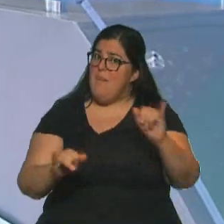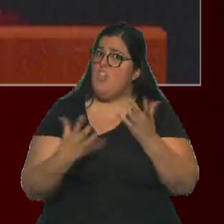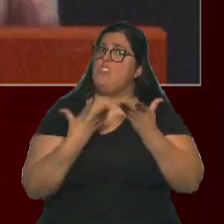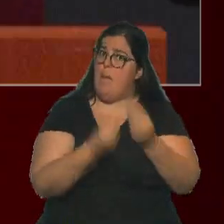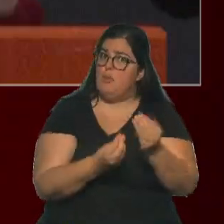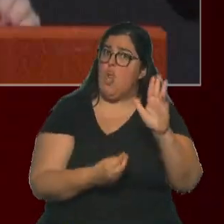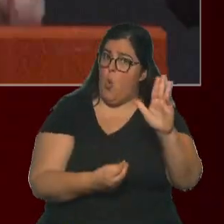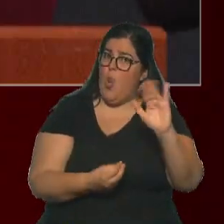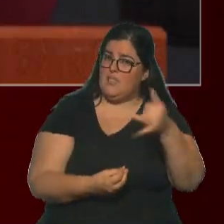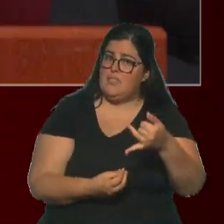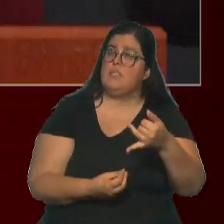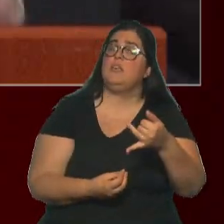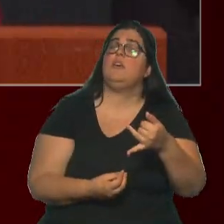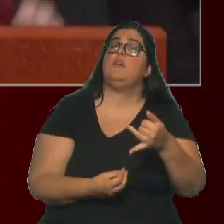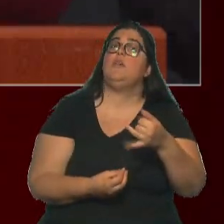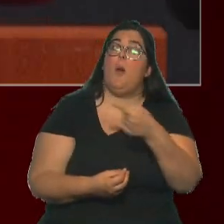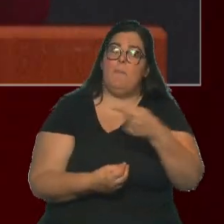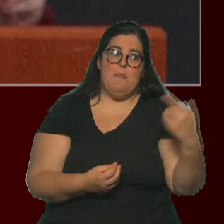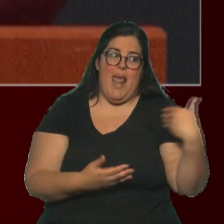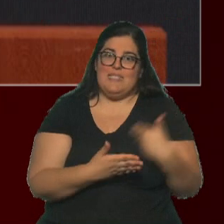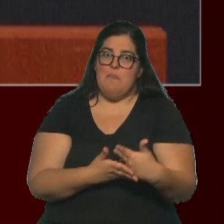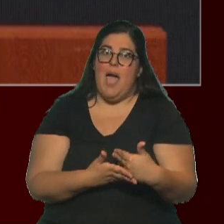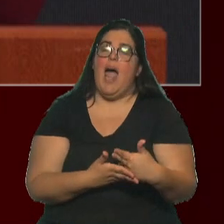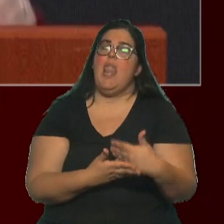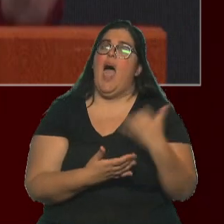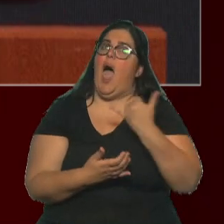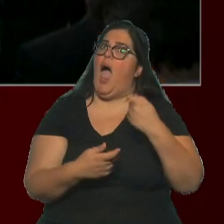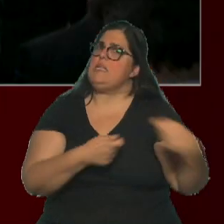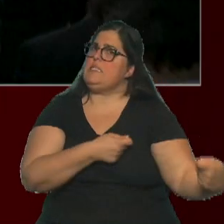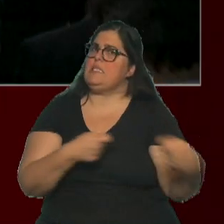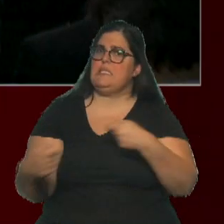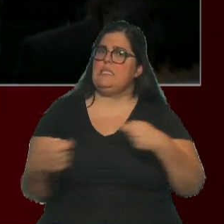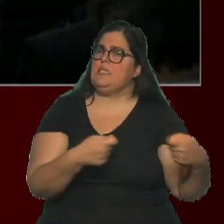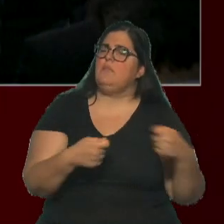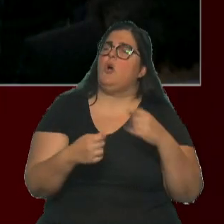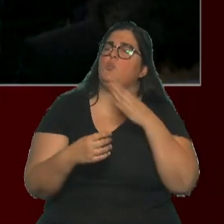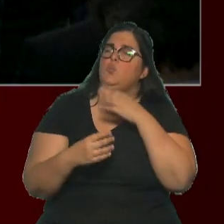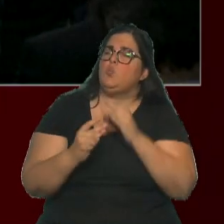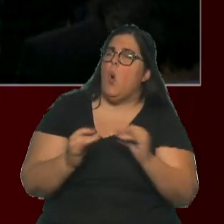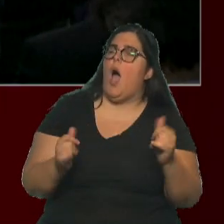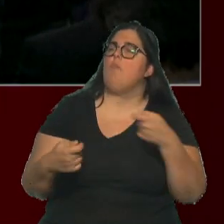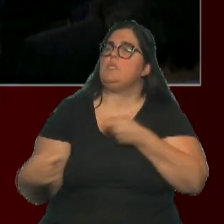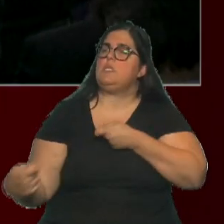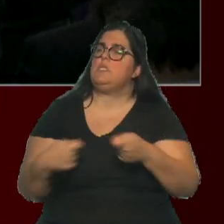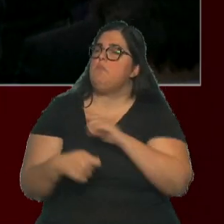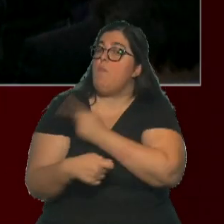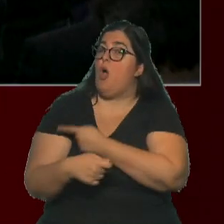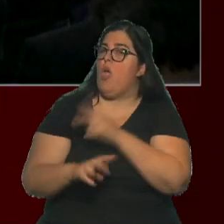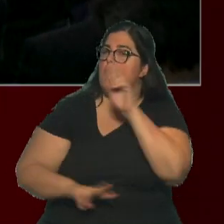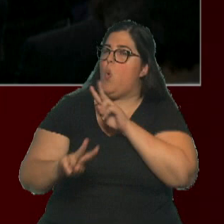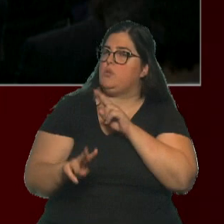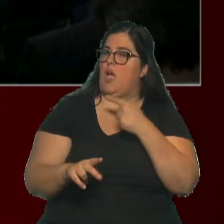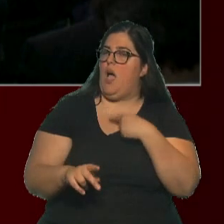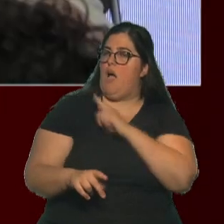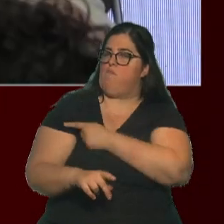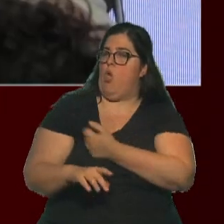semana estuvo una puja un poco subyacente de poder, tratando de marcar la cancha. Bueno, el tema